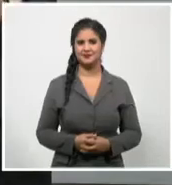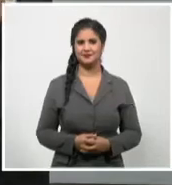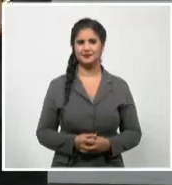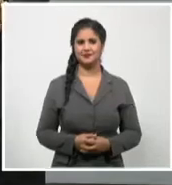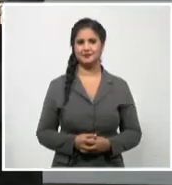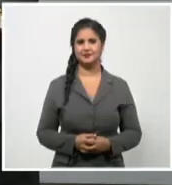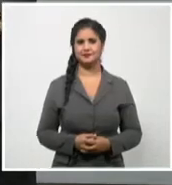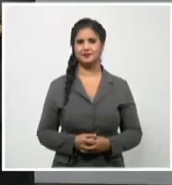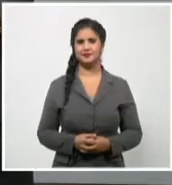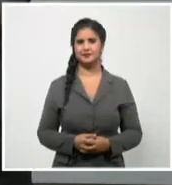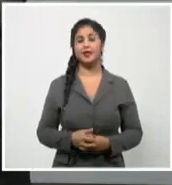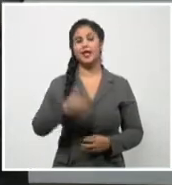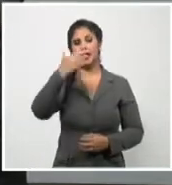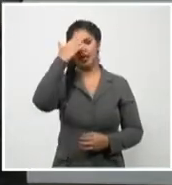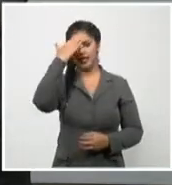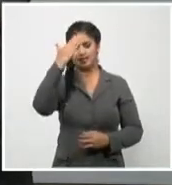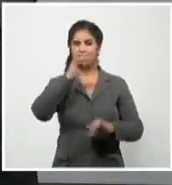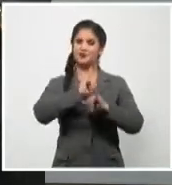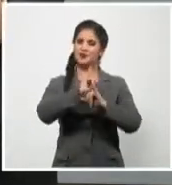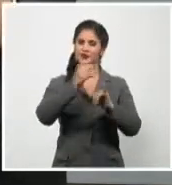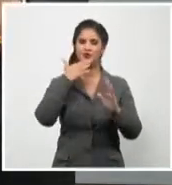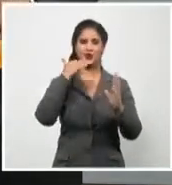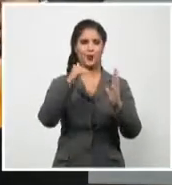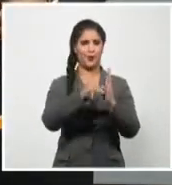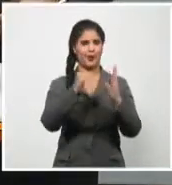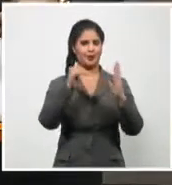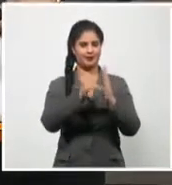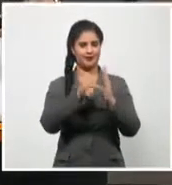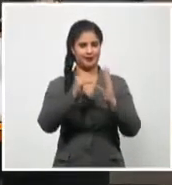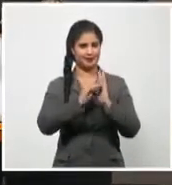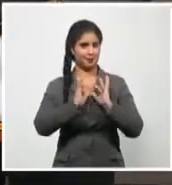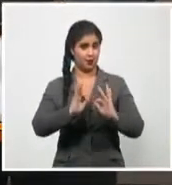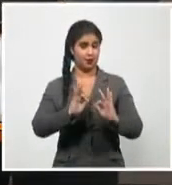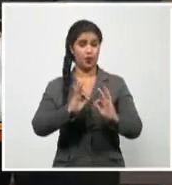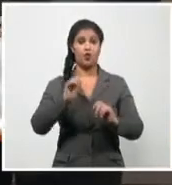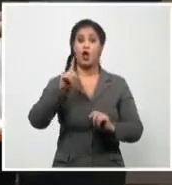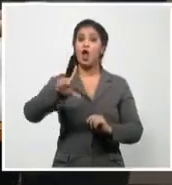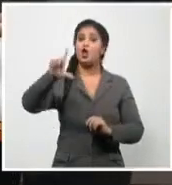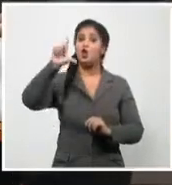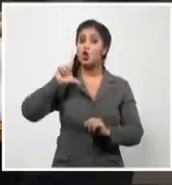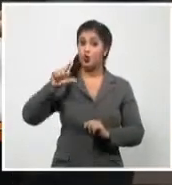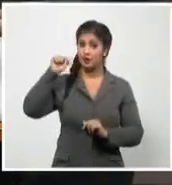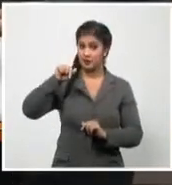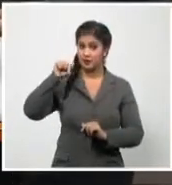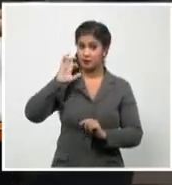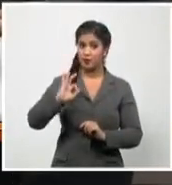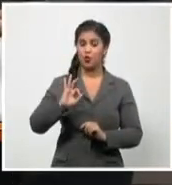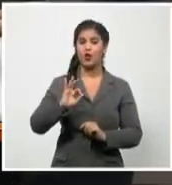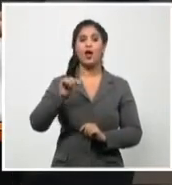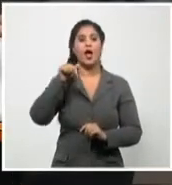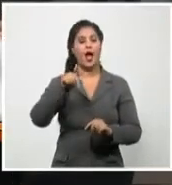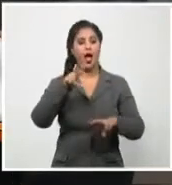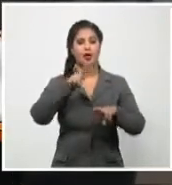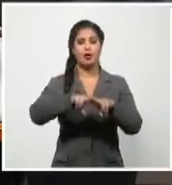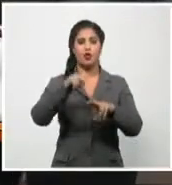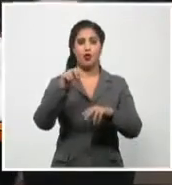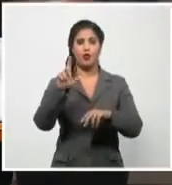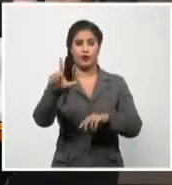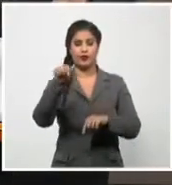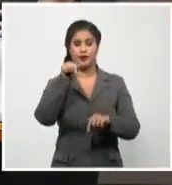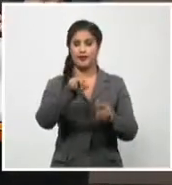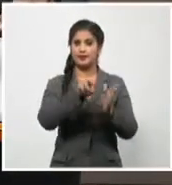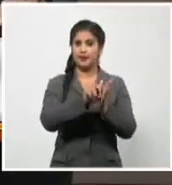saludos amigos muy buenas tardes el pasado lunes los ancianos de la casa de abuelos televisa en el dinero municipio de mayarí